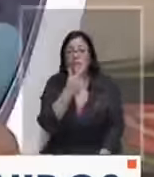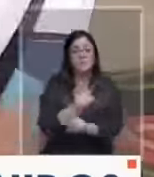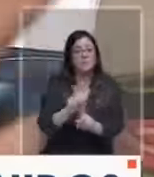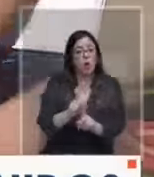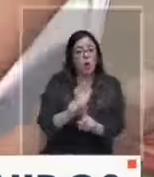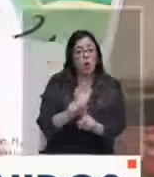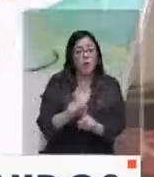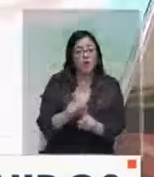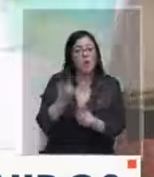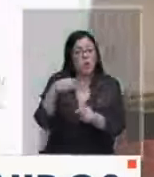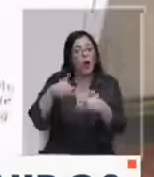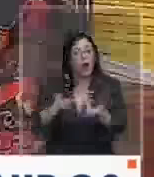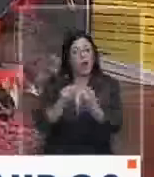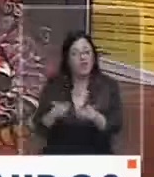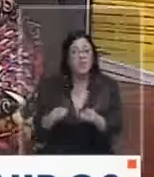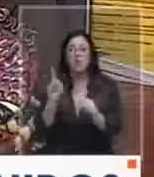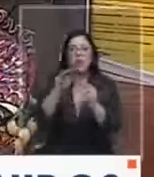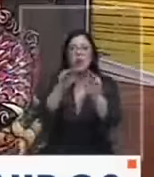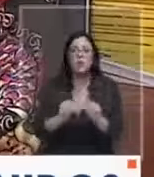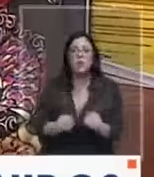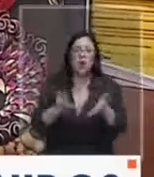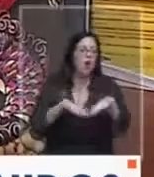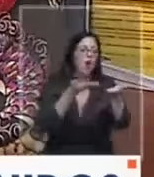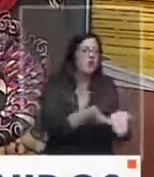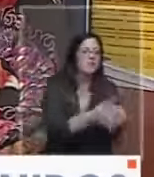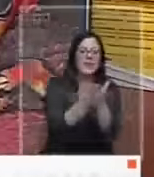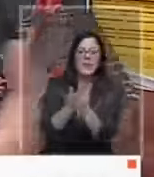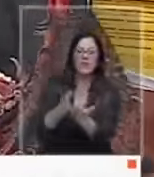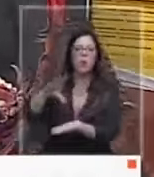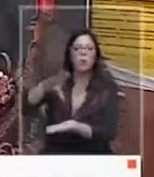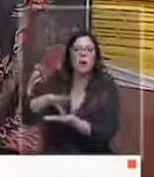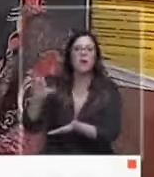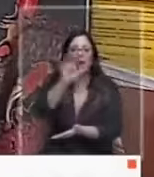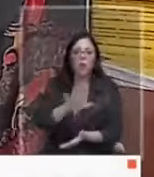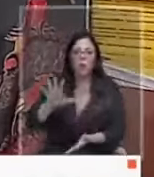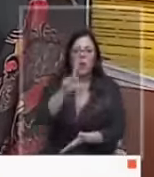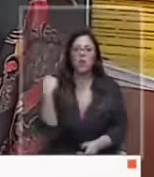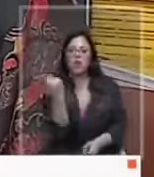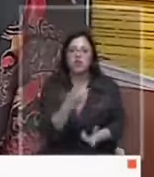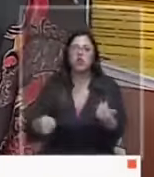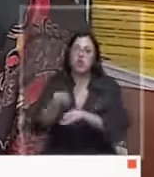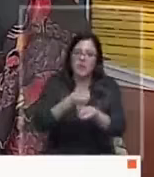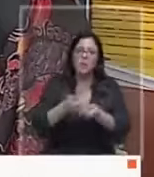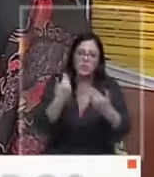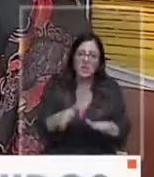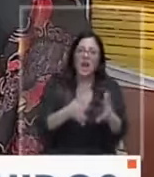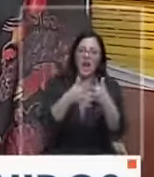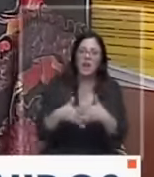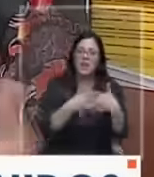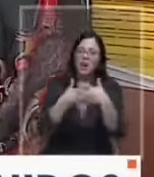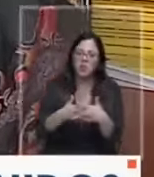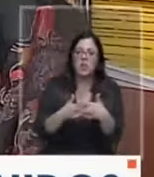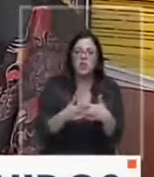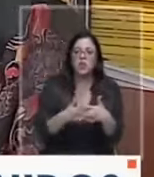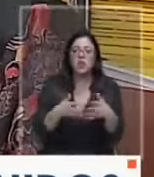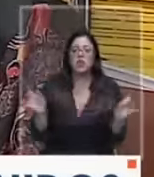fue no es lo mismo o sea ofrecer los libros por ejemplo a un país europeo diciendo que ya nosotros exportamos a Estados Unidos a que si